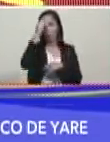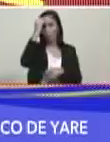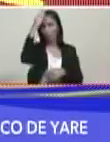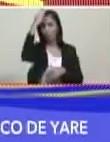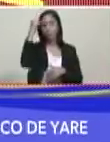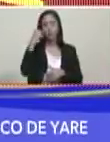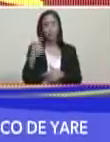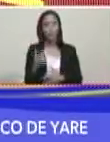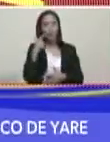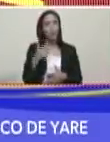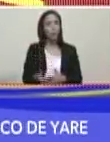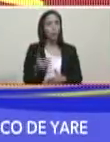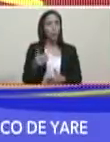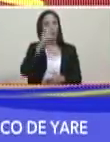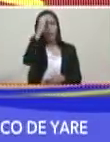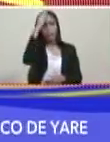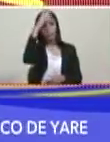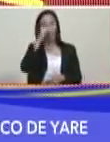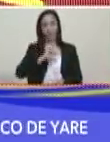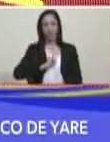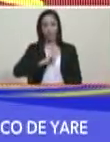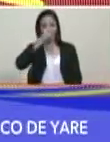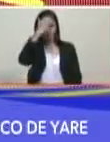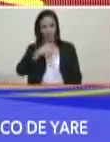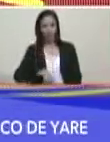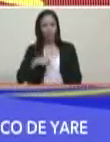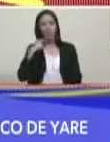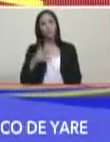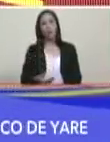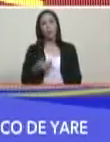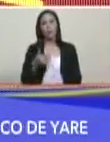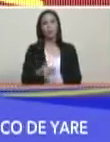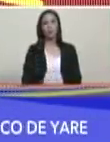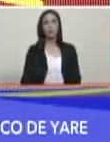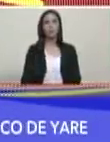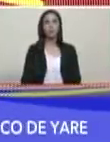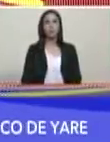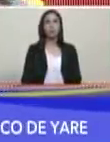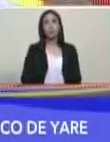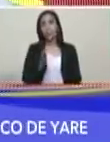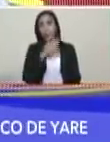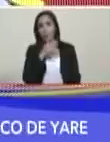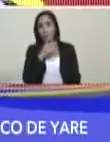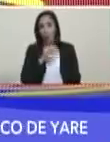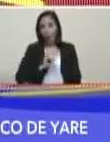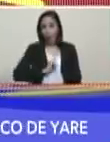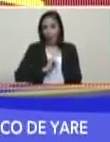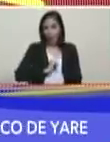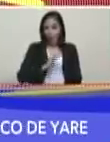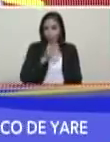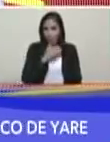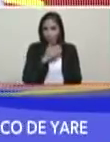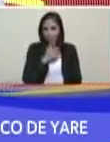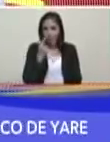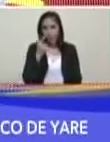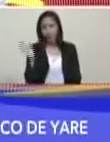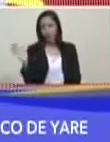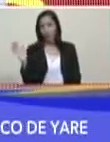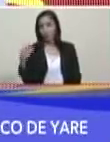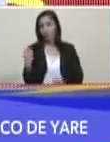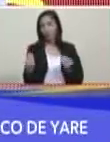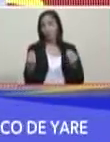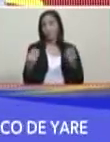conocimiento científico y dignidad. Sin dignidad no somos nadie, y con